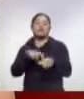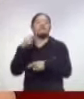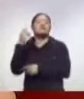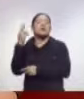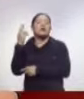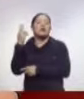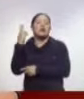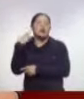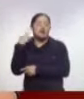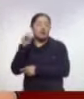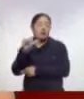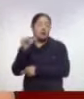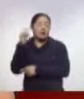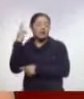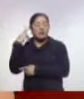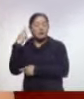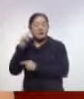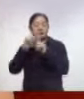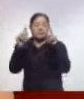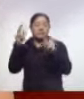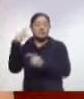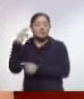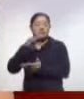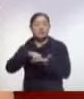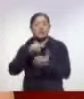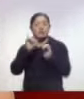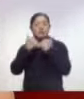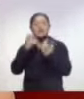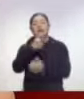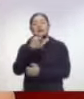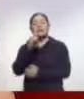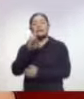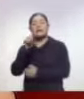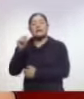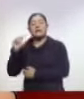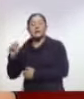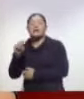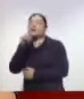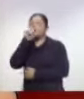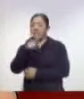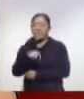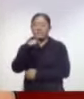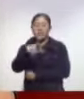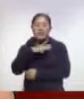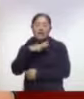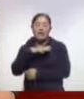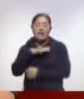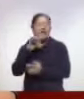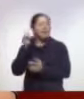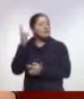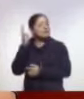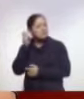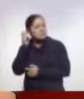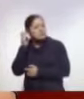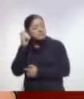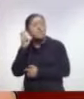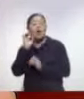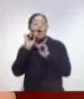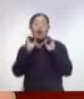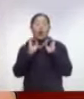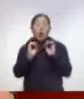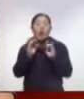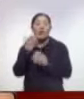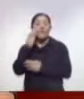Calpulalpan, Radio Tlaxcala y la señal de la XTT. También ahí nos puede usted sintonizar o seguir a través de nuestras